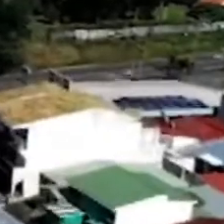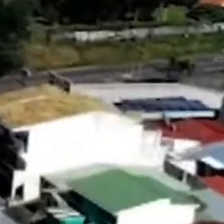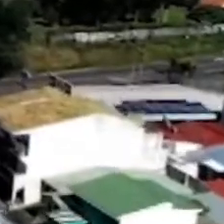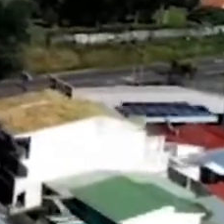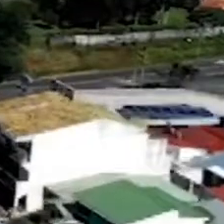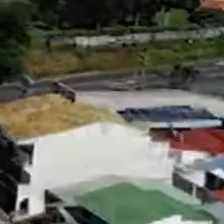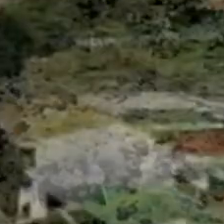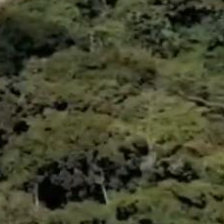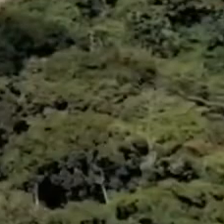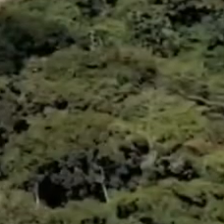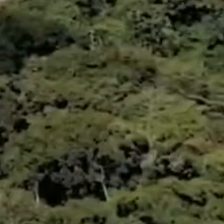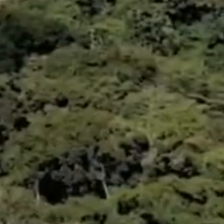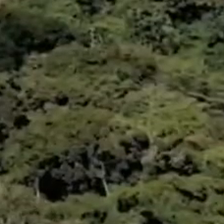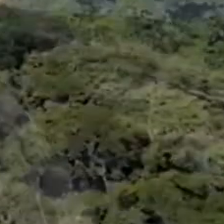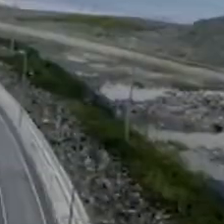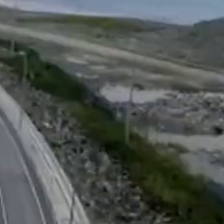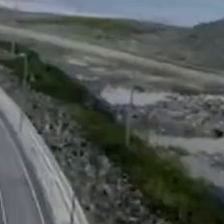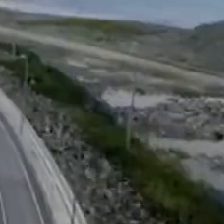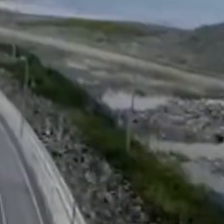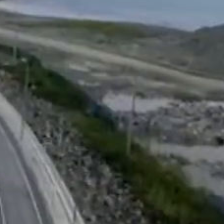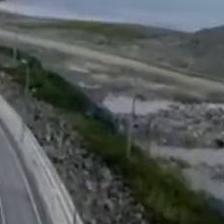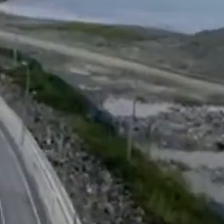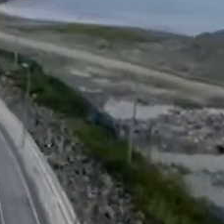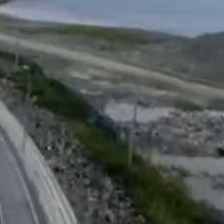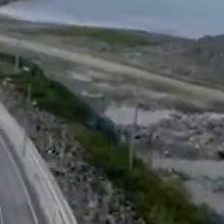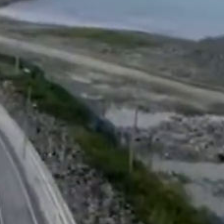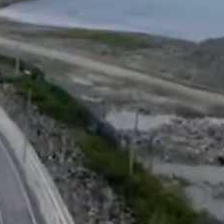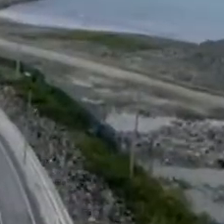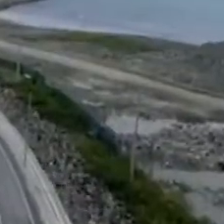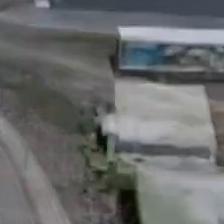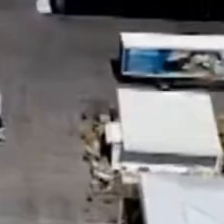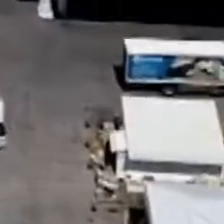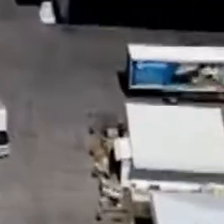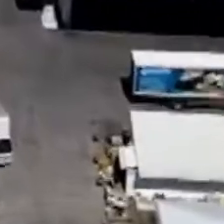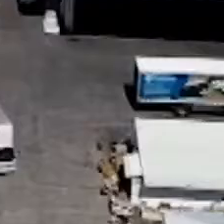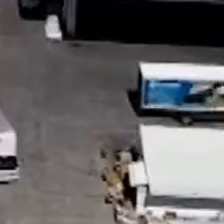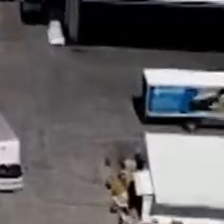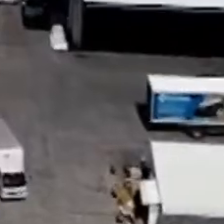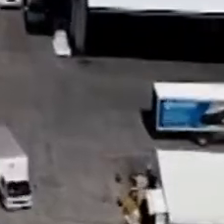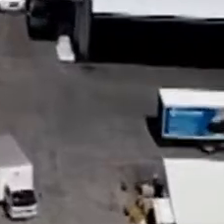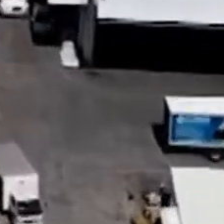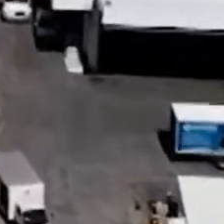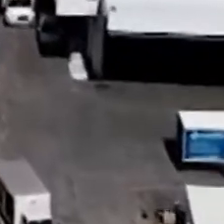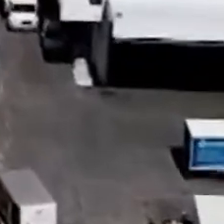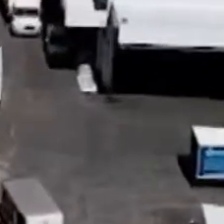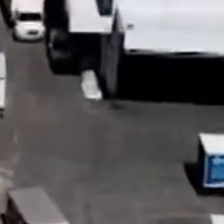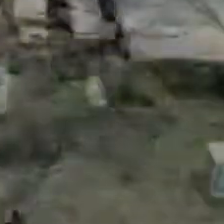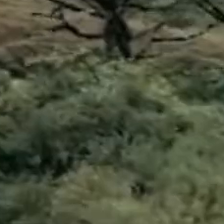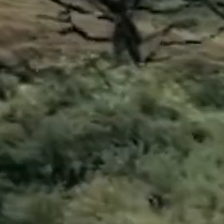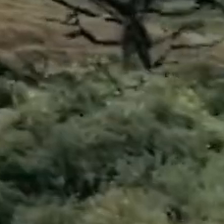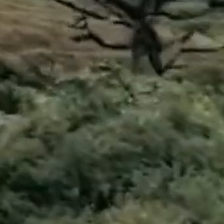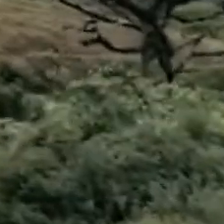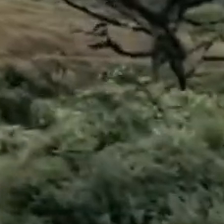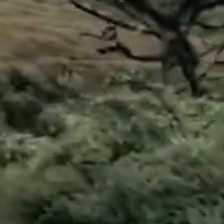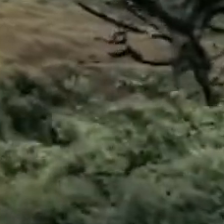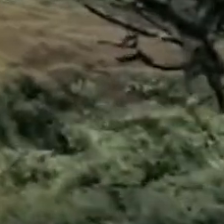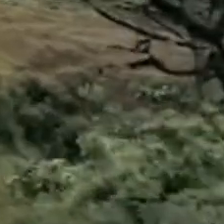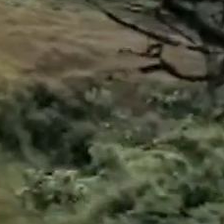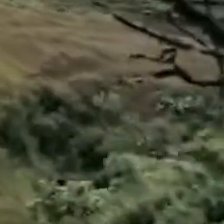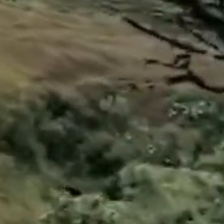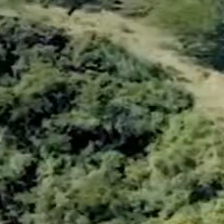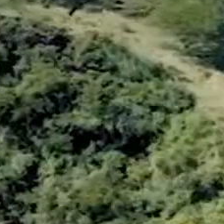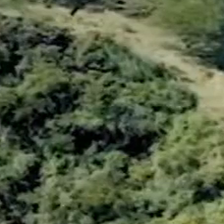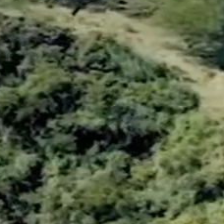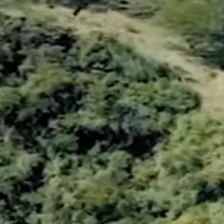para mejorar la vida de todos nosotros. Acceso de contenedores de Moín, Circunvalación Norte, Carretera a San